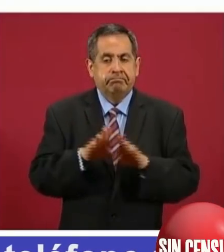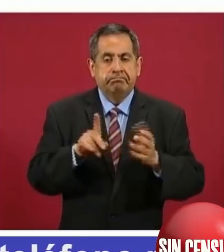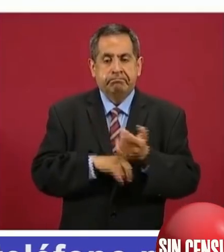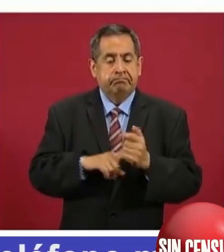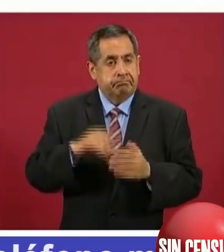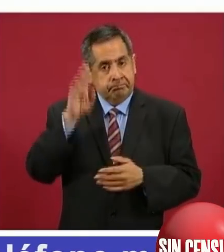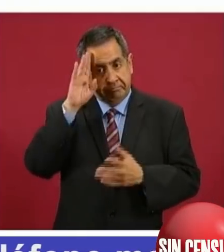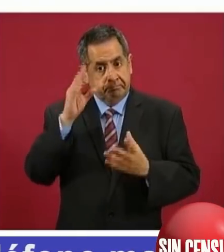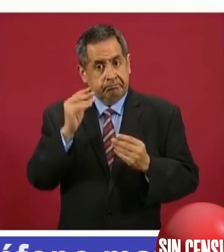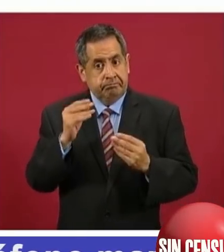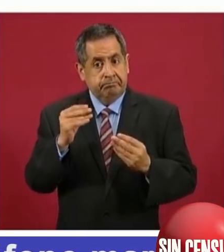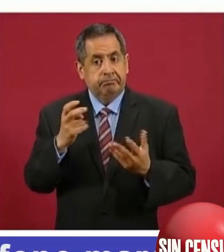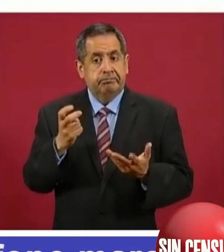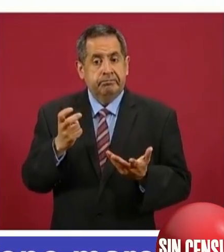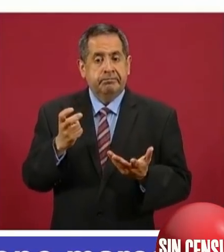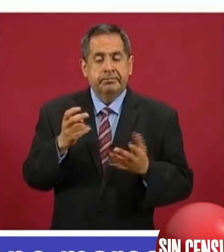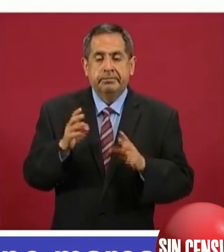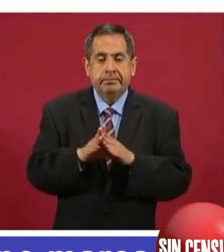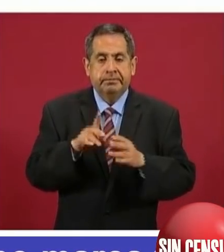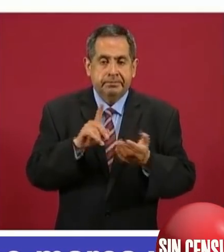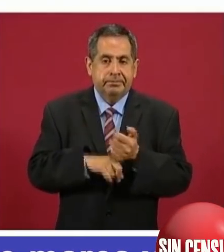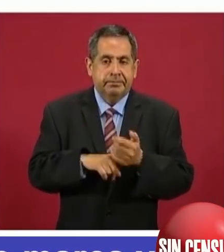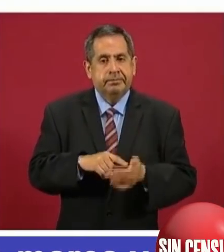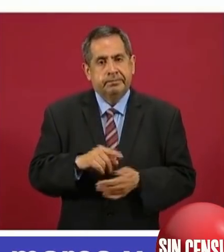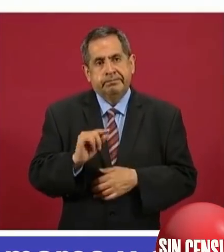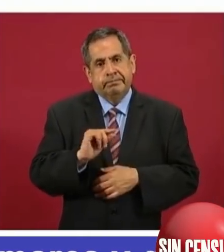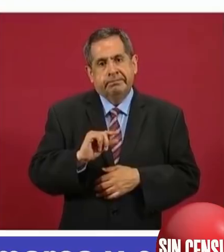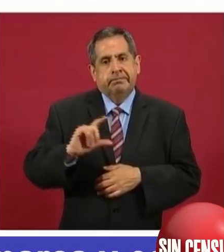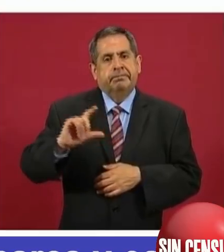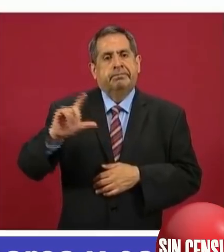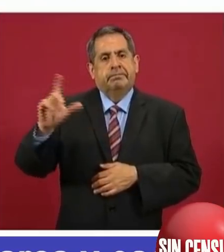tan grande. Eso tuvo como consecuencia